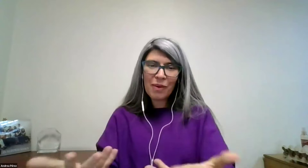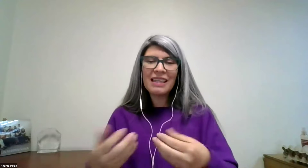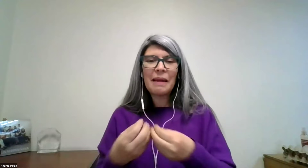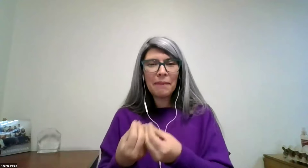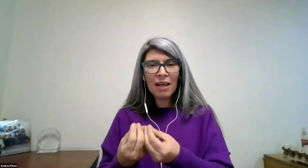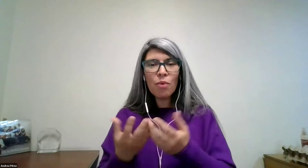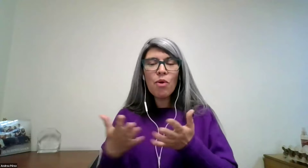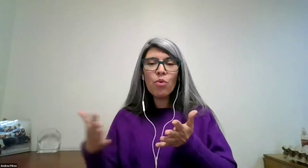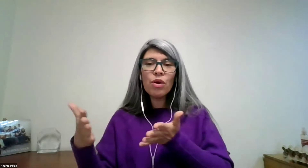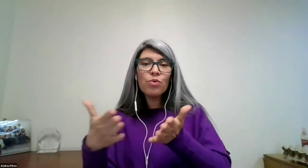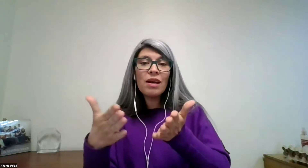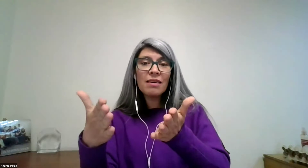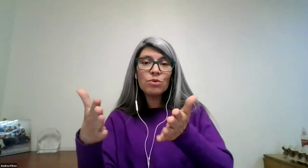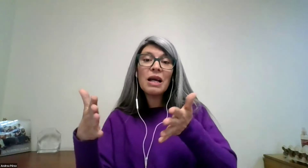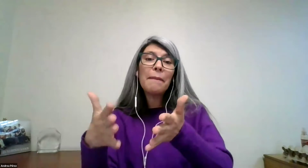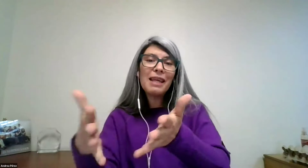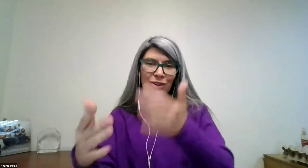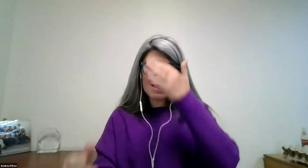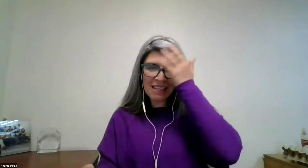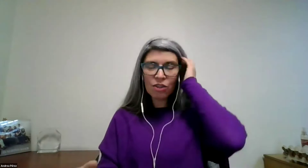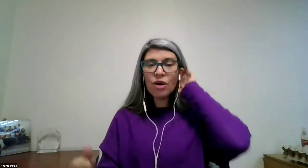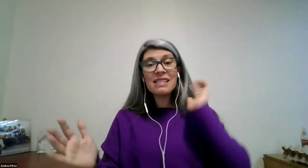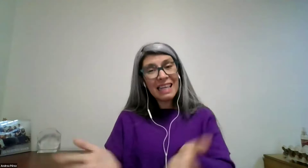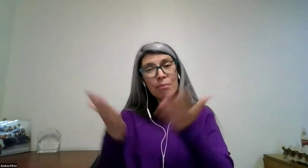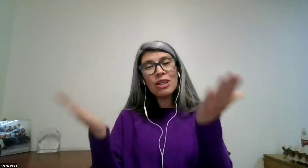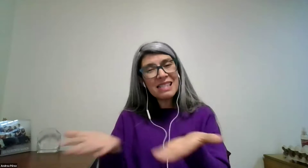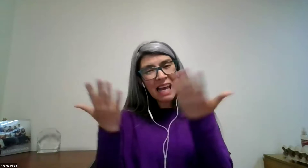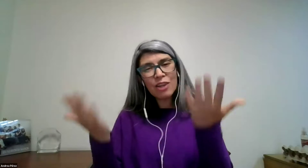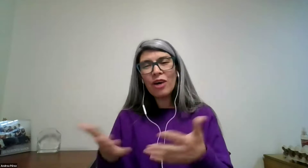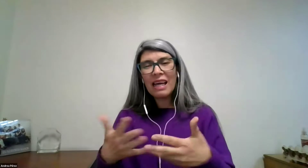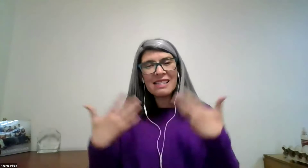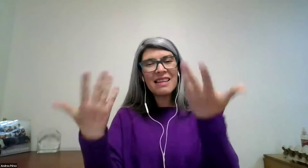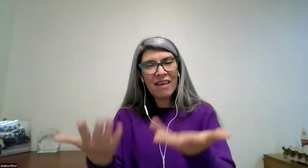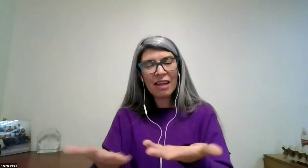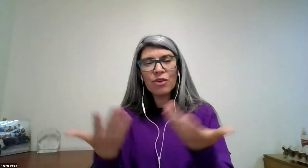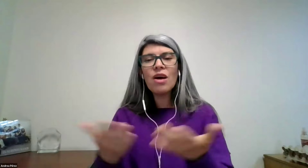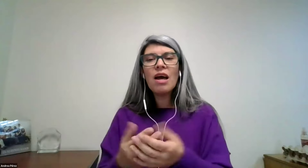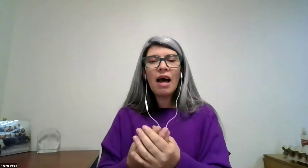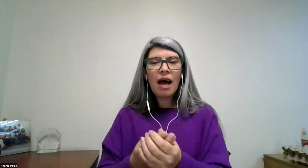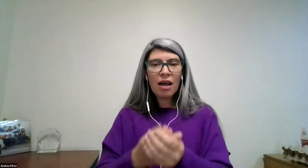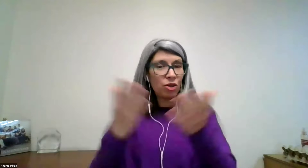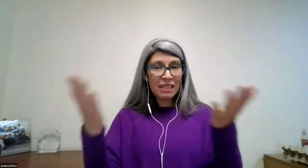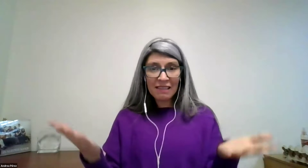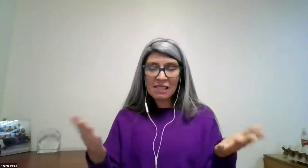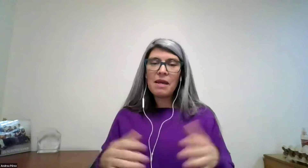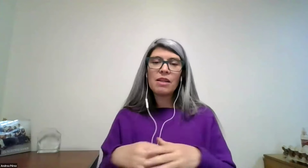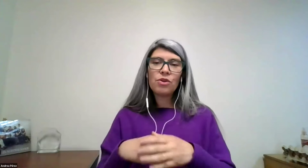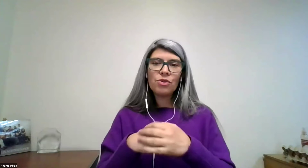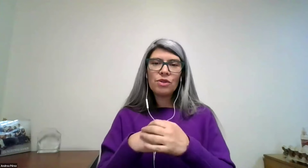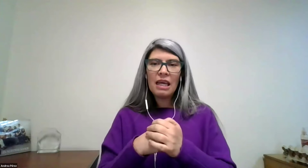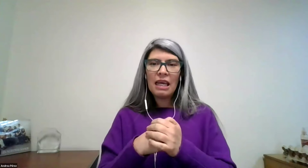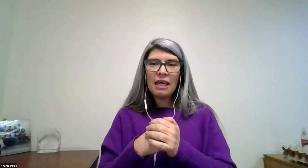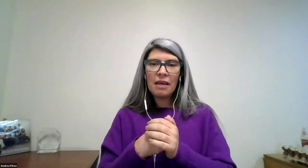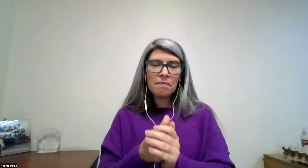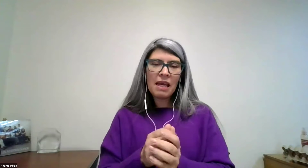del lenguaje también como un camino, ¿cierto? A seguir potenciando e incentivando a los